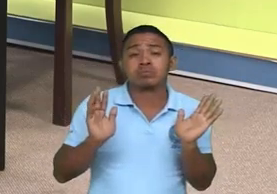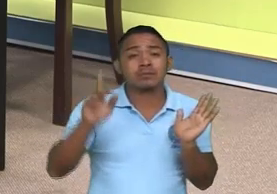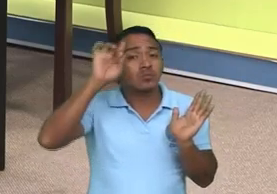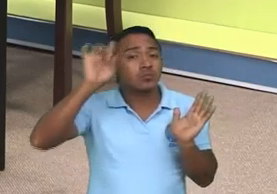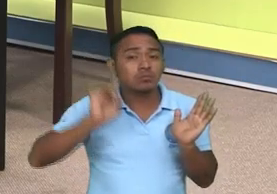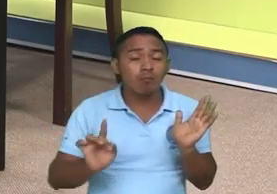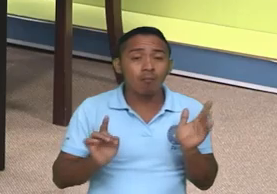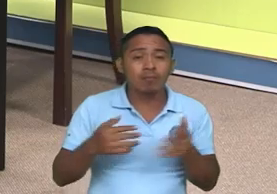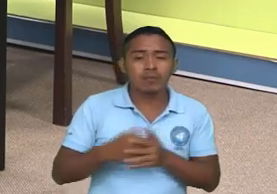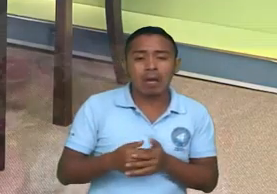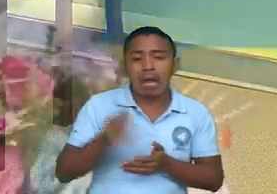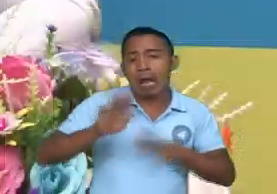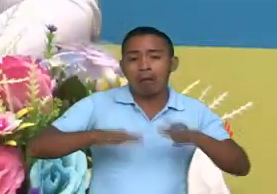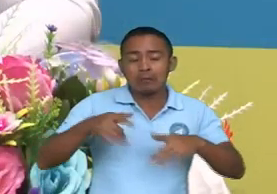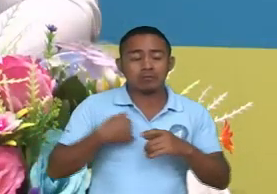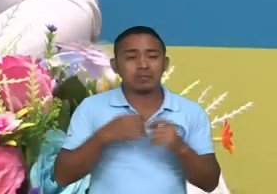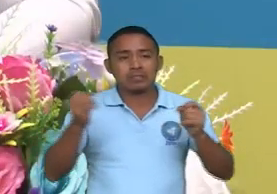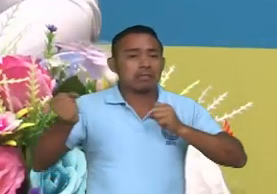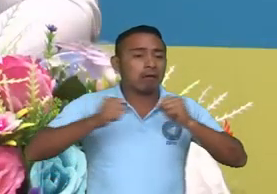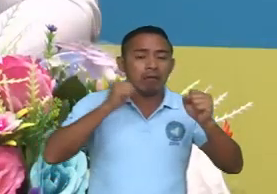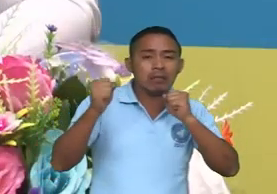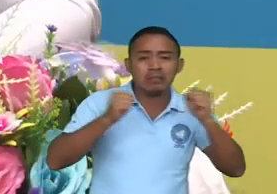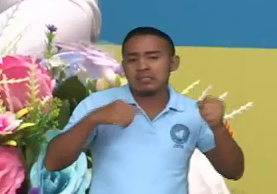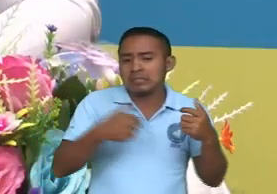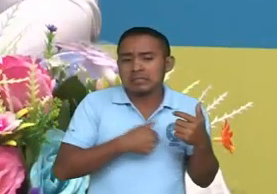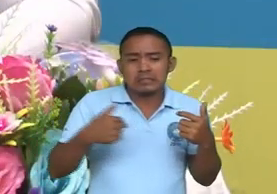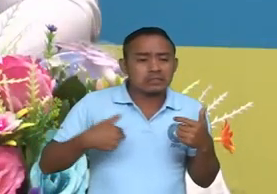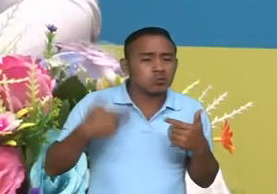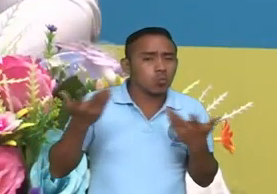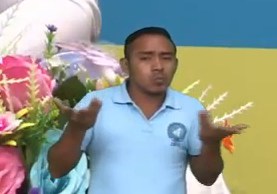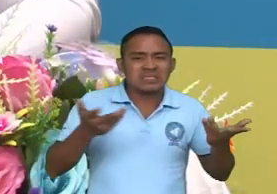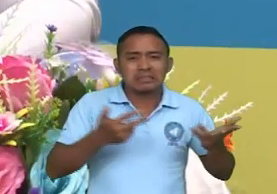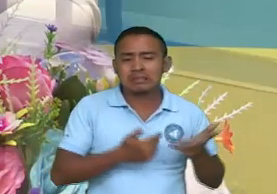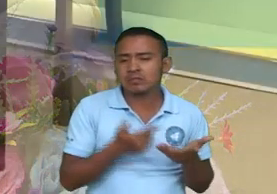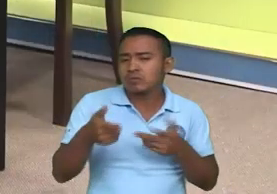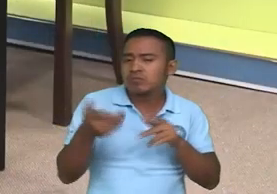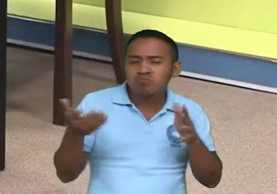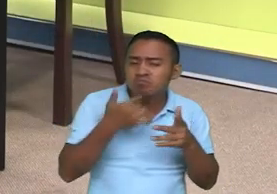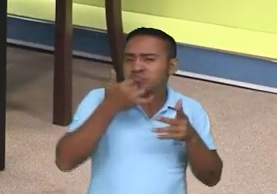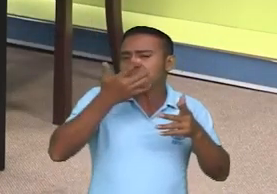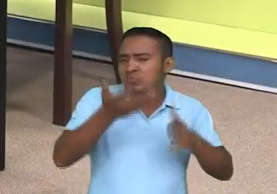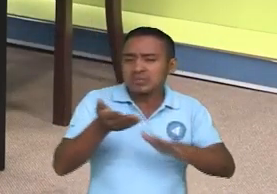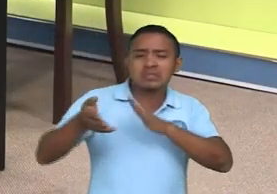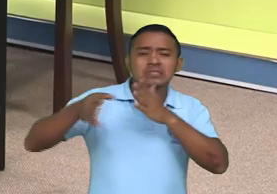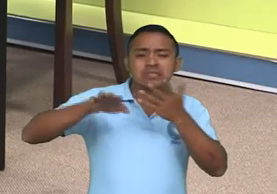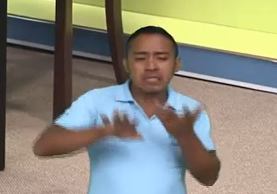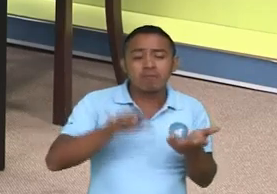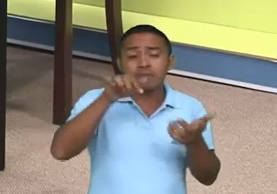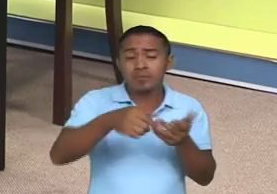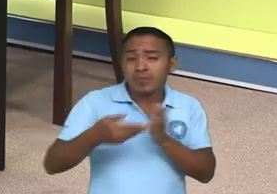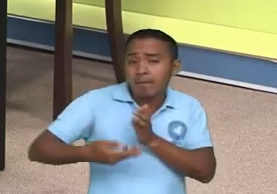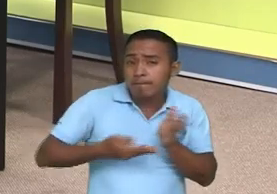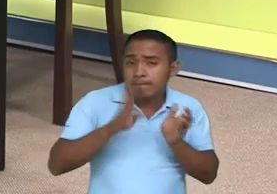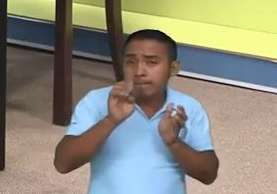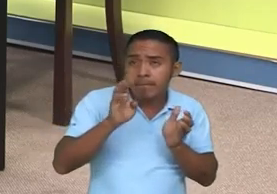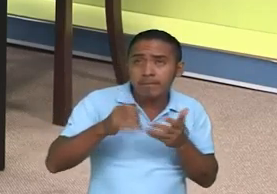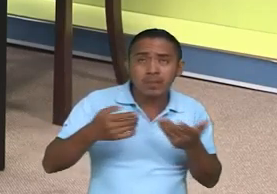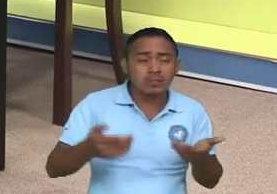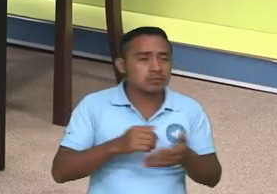súbita. Doctora, en el caso de esta enfermedad o de este síndrome, hay